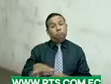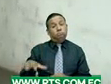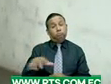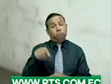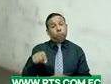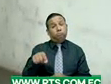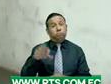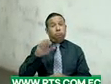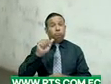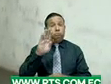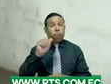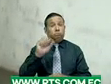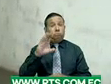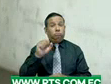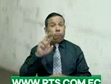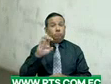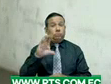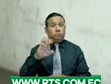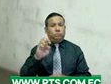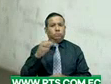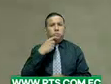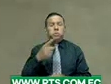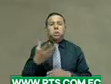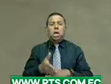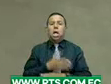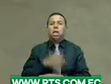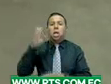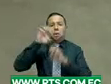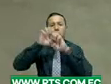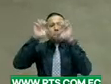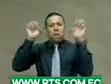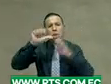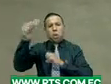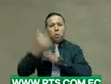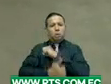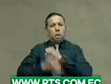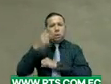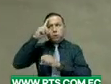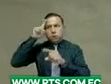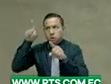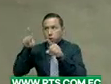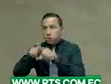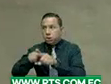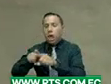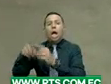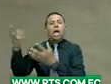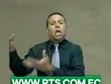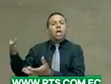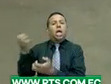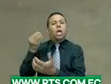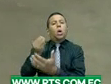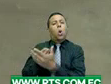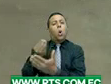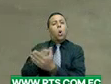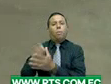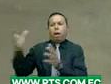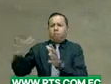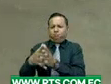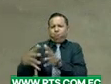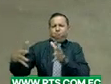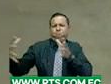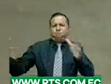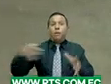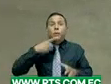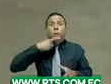se indica que se ha llegado a una alianza con una empresa extranjera. Esto para adquirir refrigeradores y congeladores, implementos que llegarán